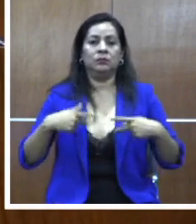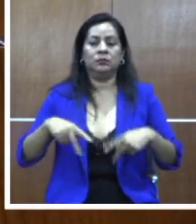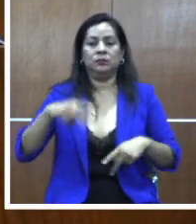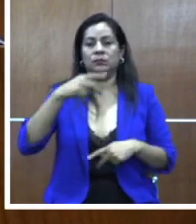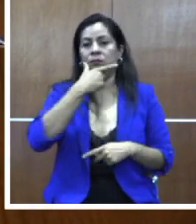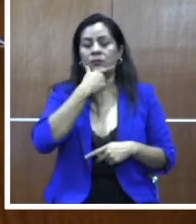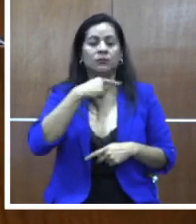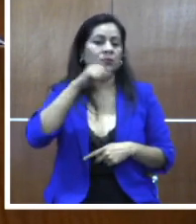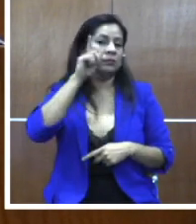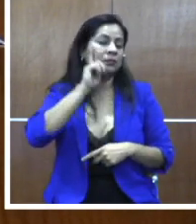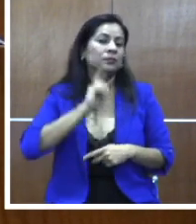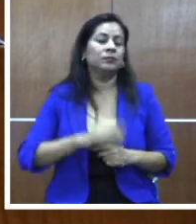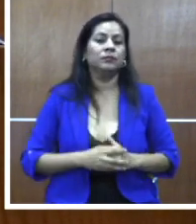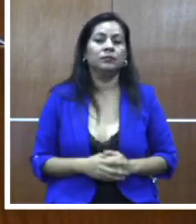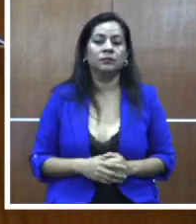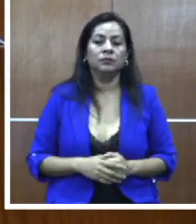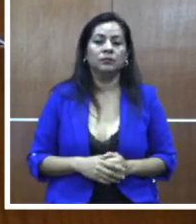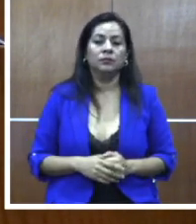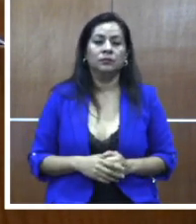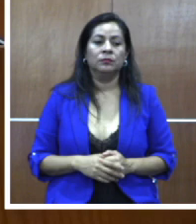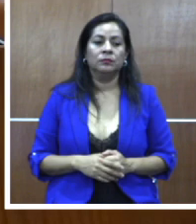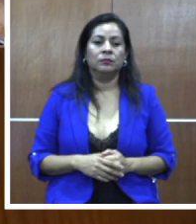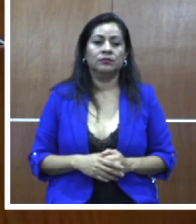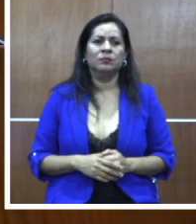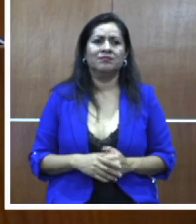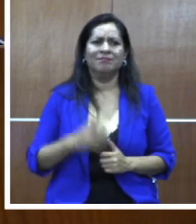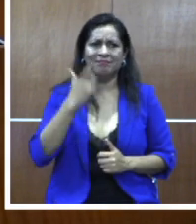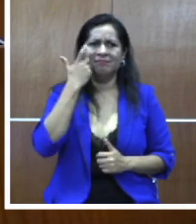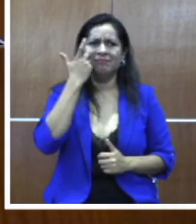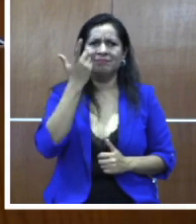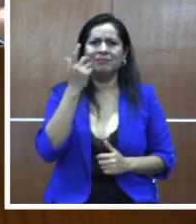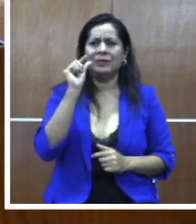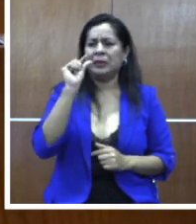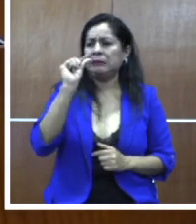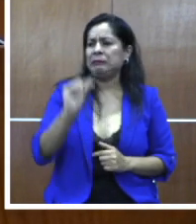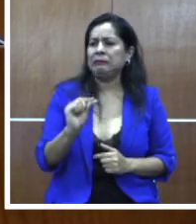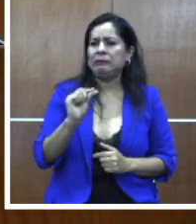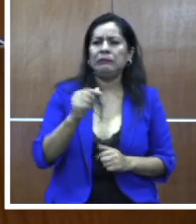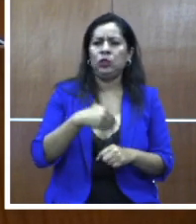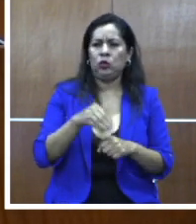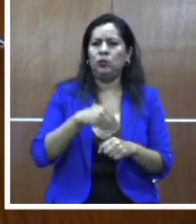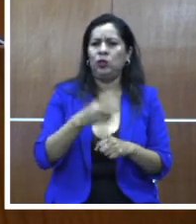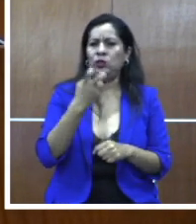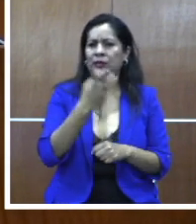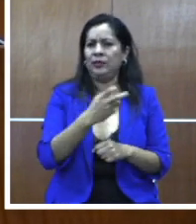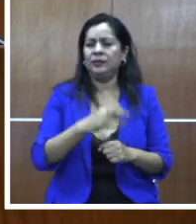y mexicanos. Quien pretendía minimizar esta cifra,